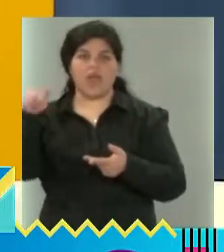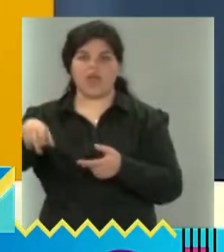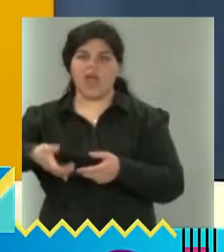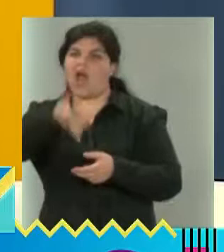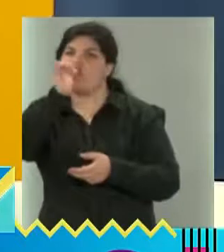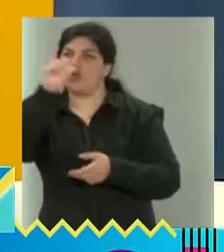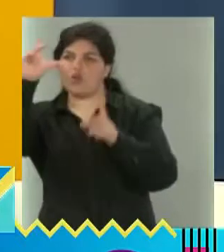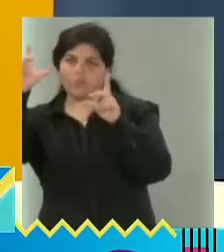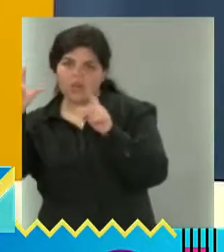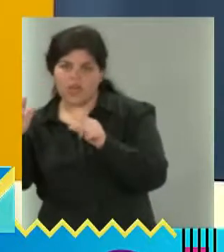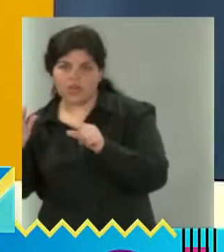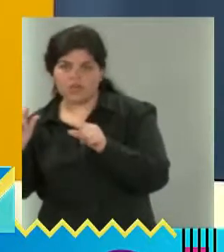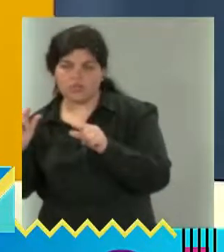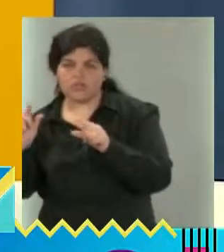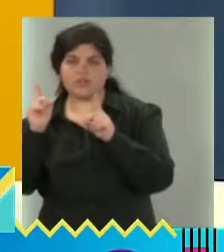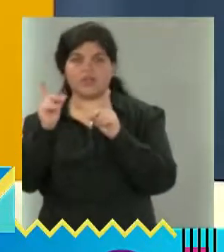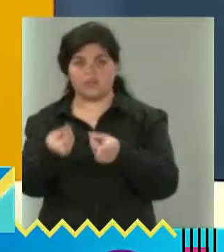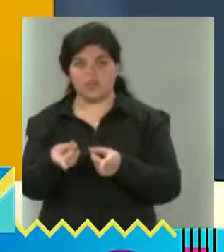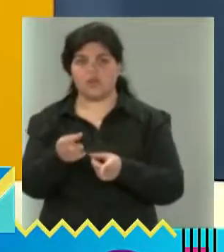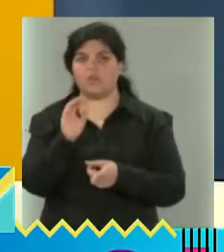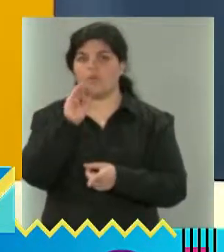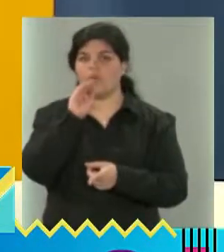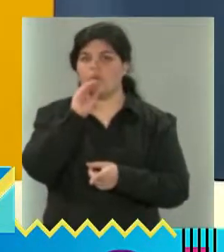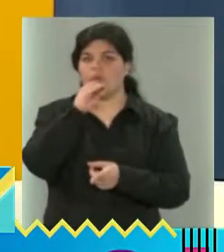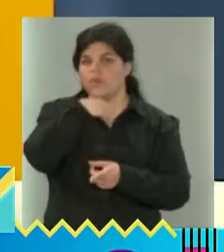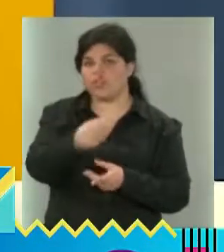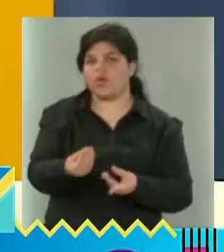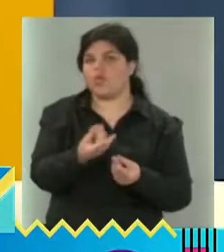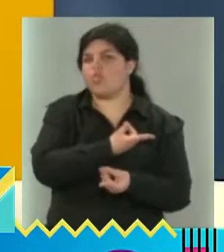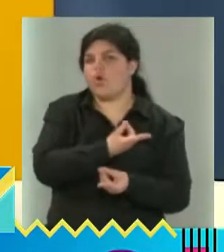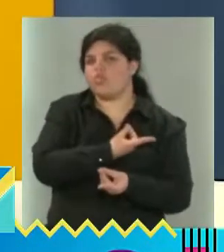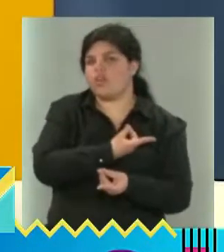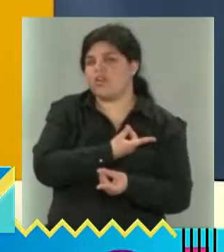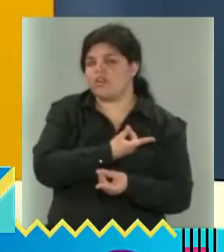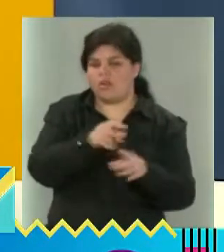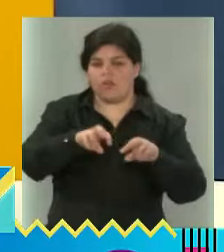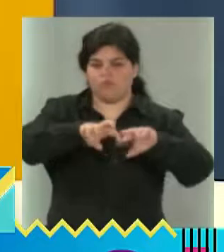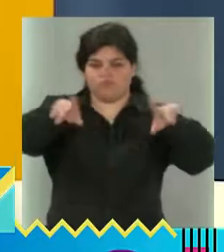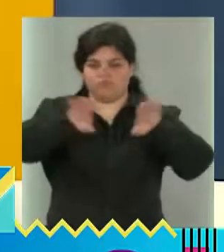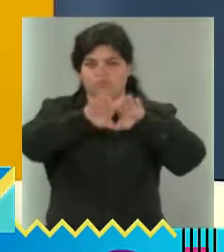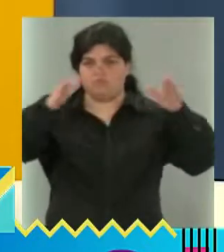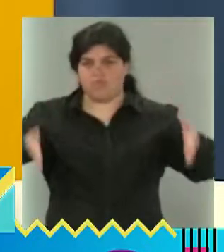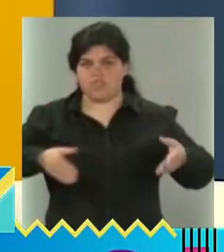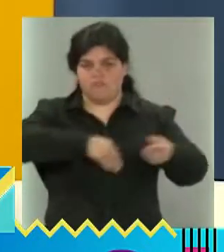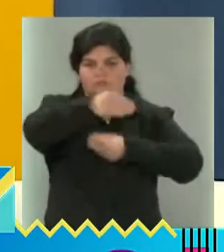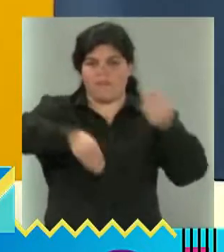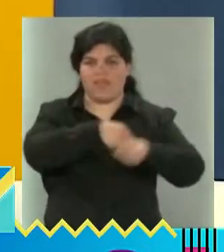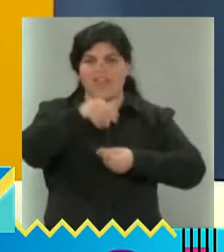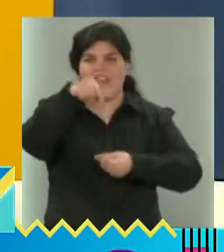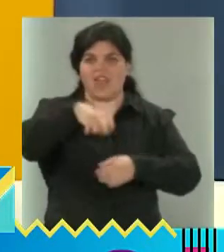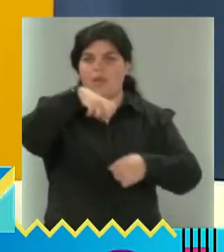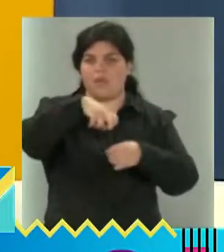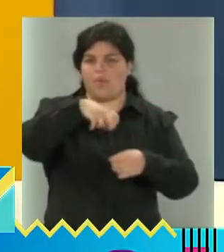todo el vino se consume en la mesa familiar fundamentalmente. Y el cambio del horario